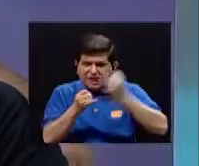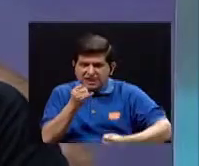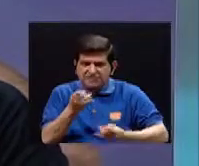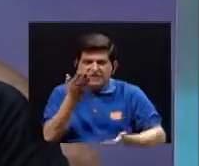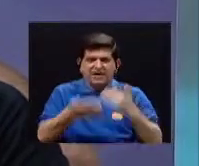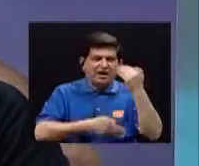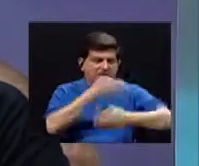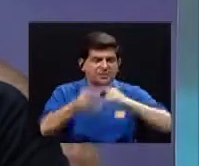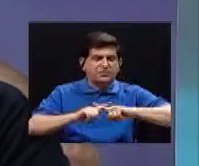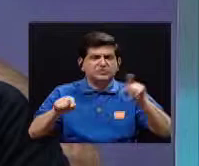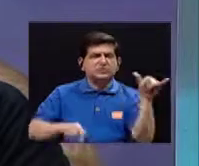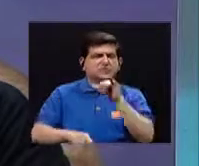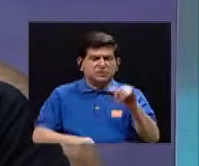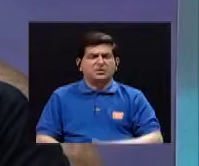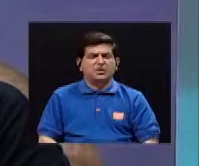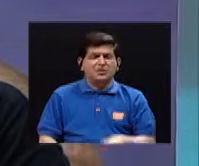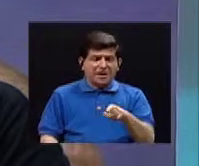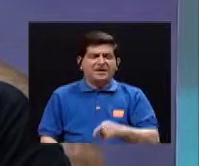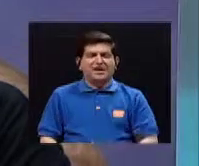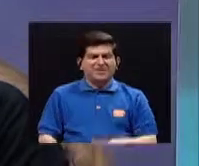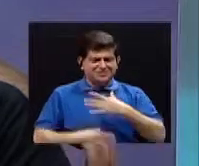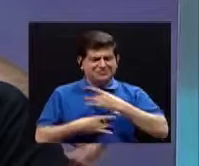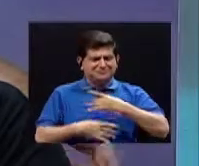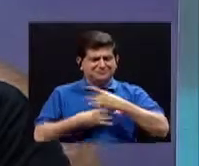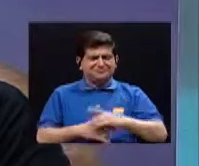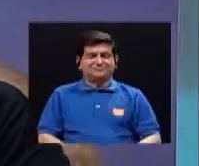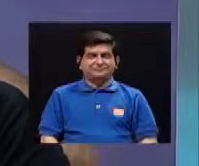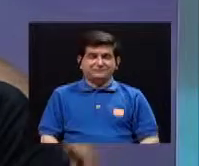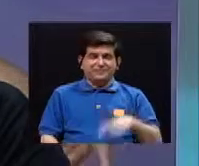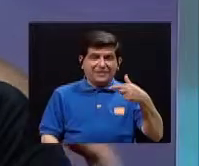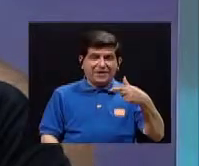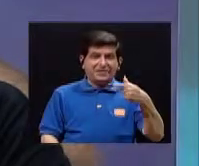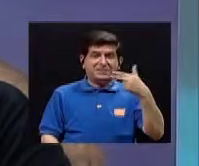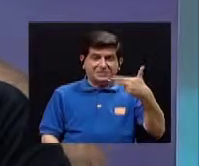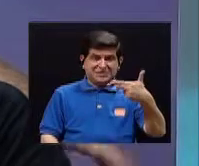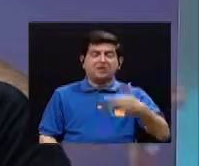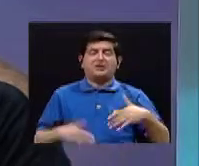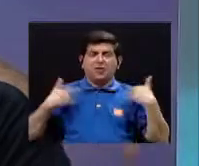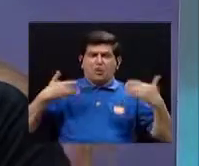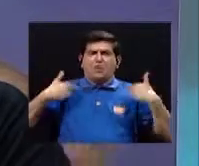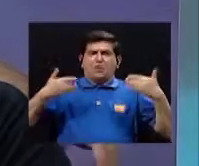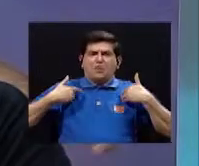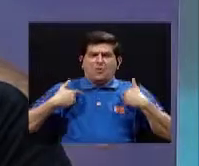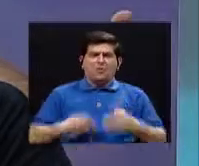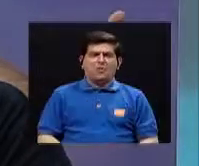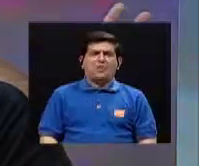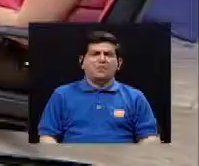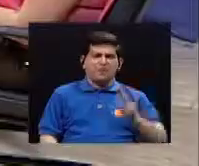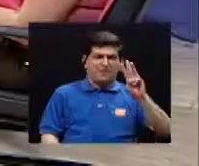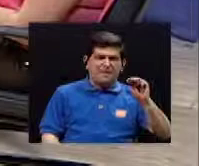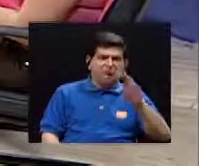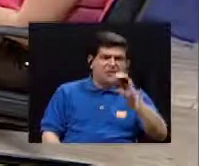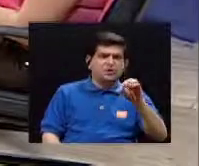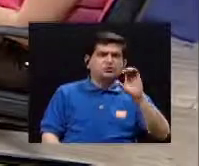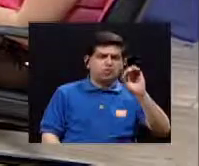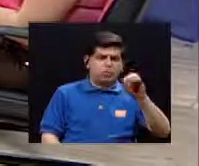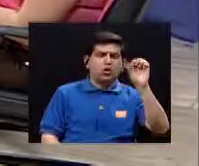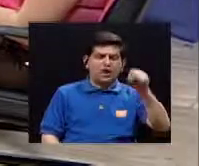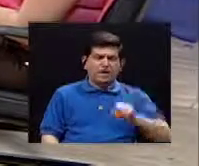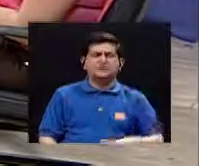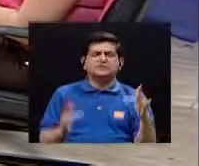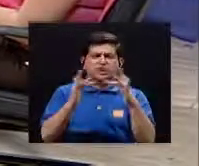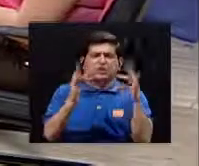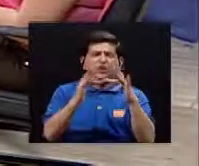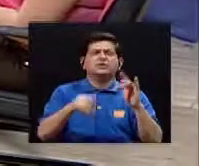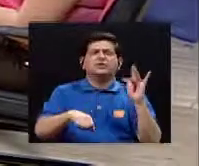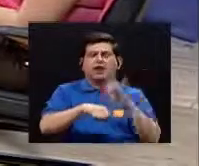final del proceso pero también ha sido muy básica o muy bonito porque el manga está todo feliz y mauricio y el ejército vieron ese